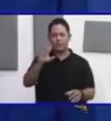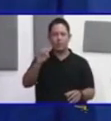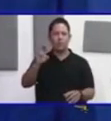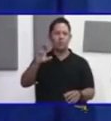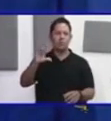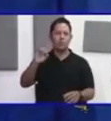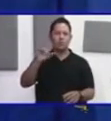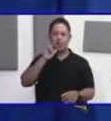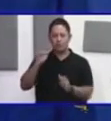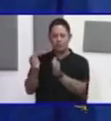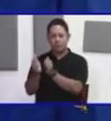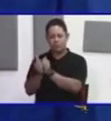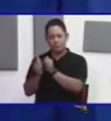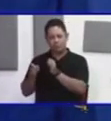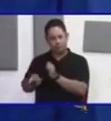la comunidad